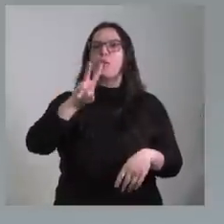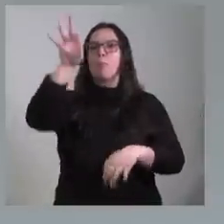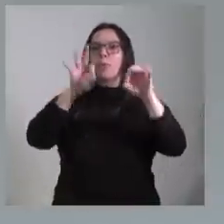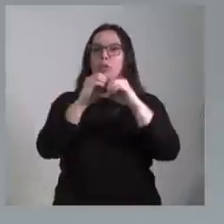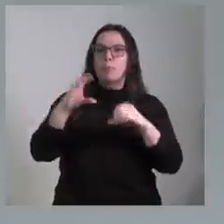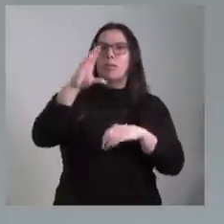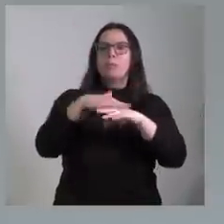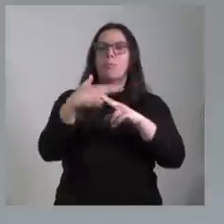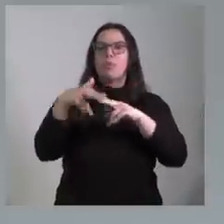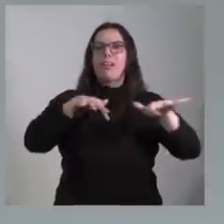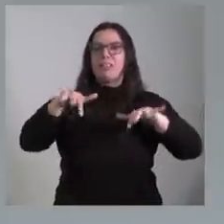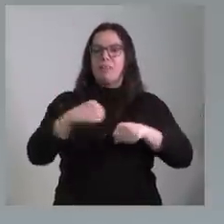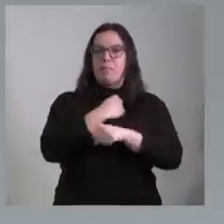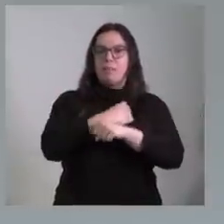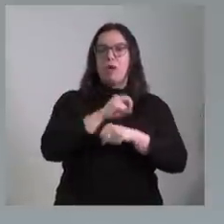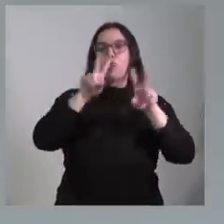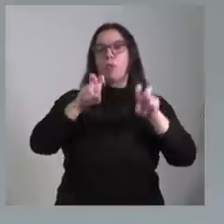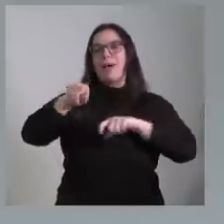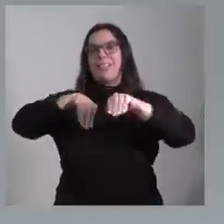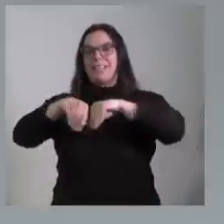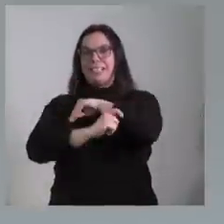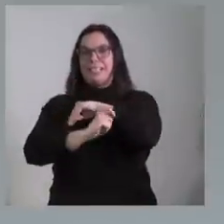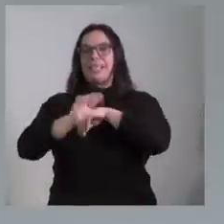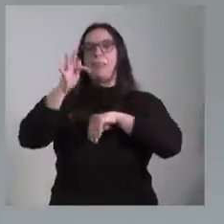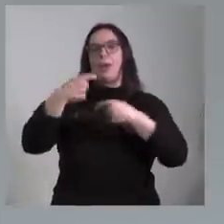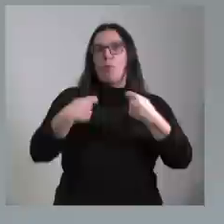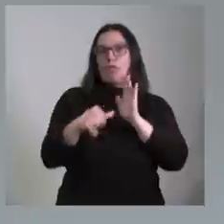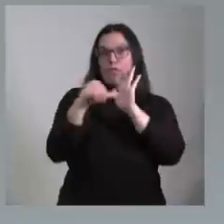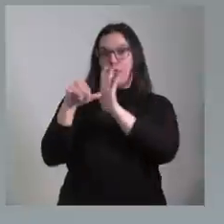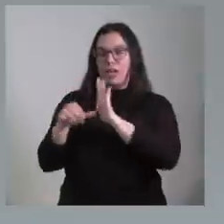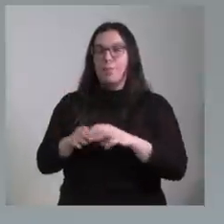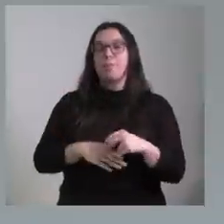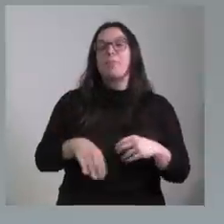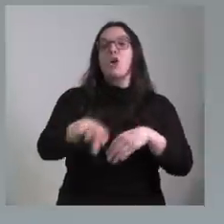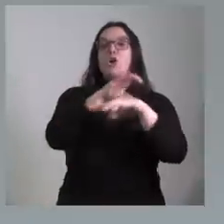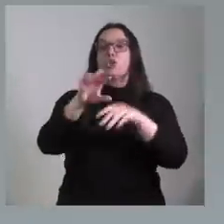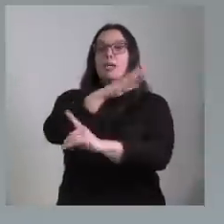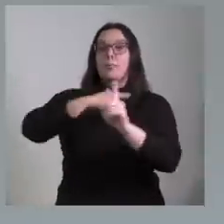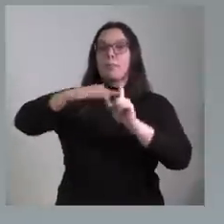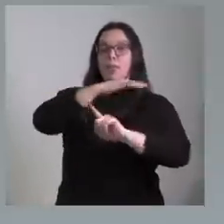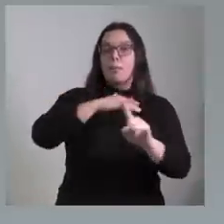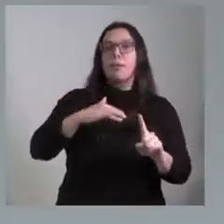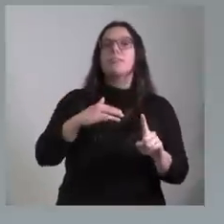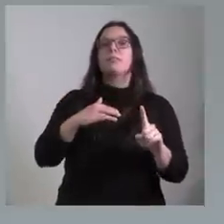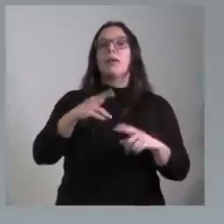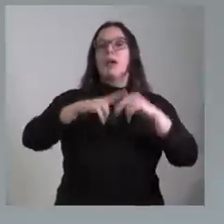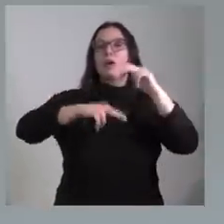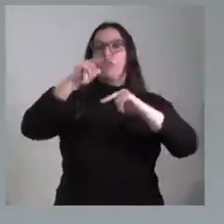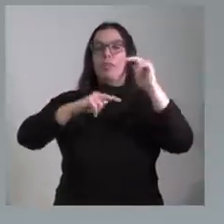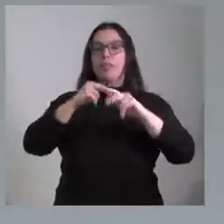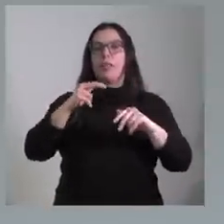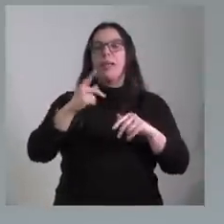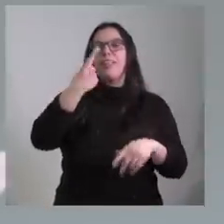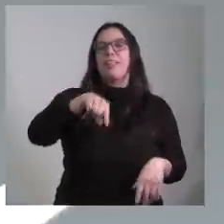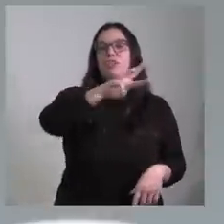políticas activas de empleo y la nueva estrategia de comercio de proximidad la consejería de medio ambiente en finalizar las obras de